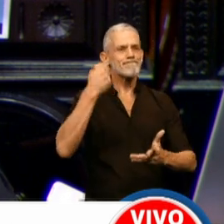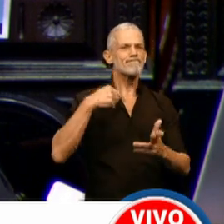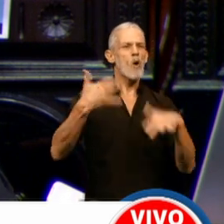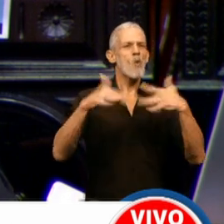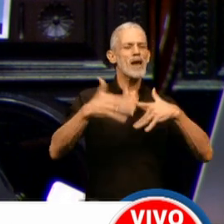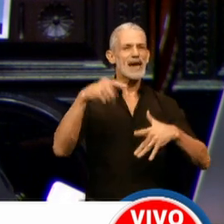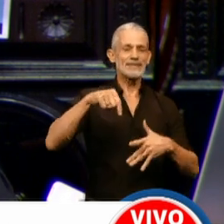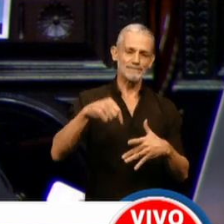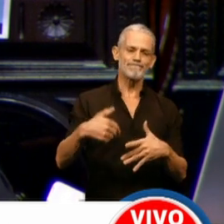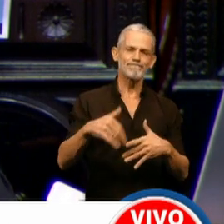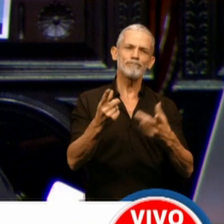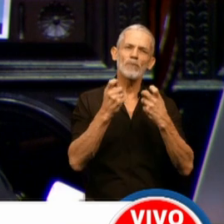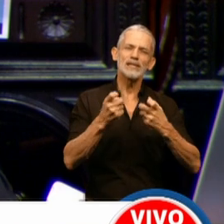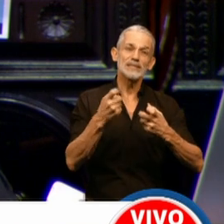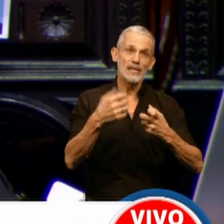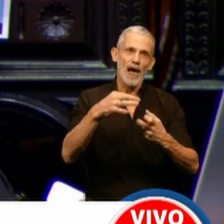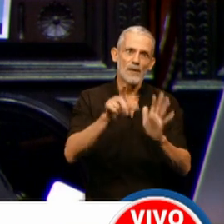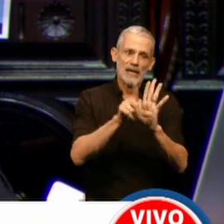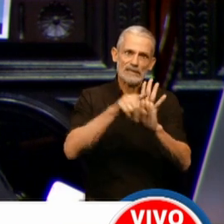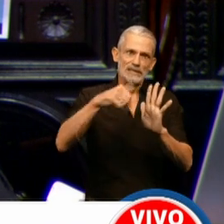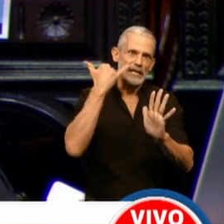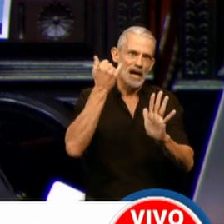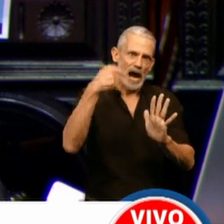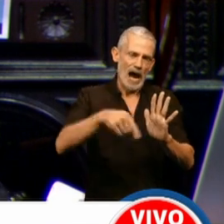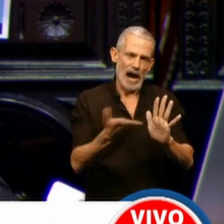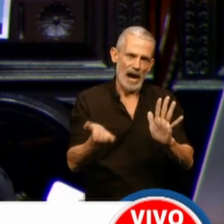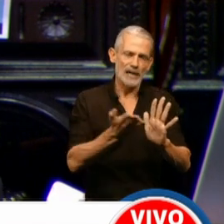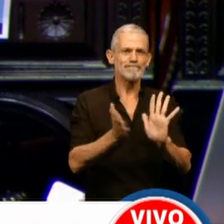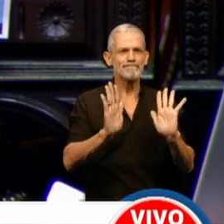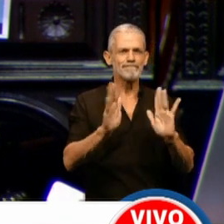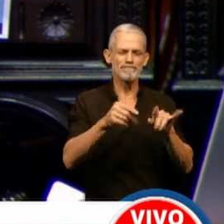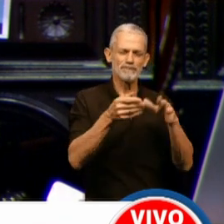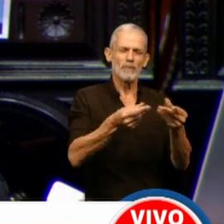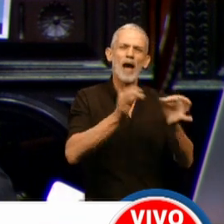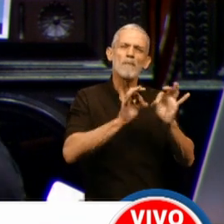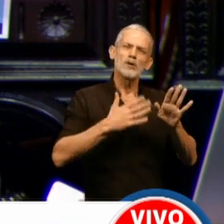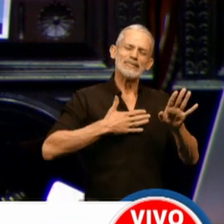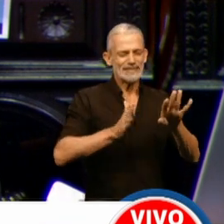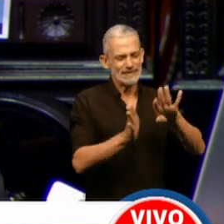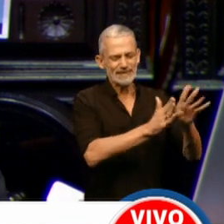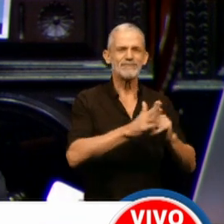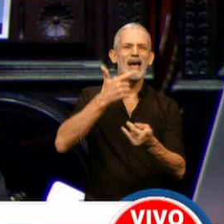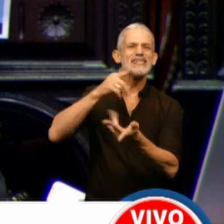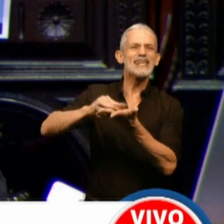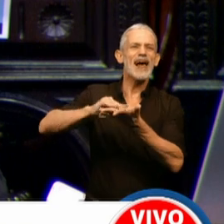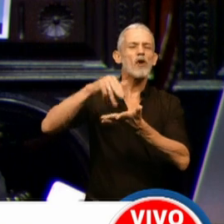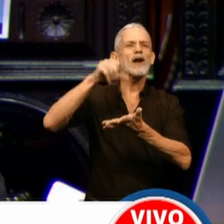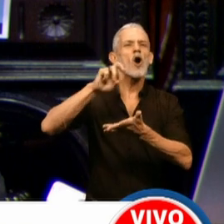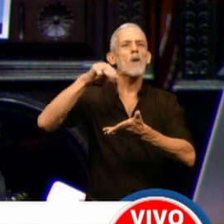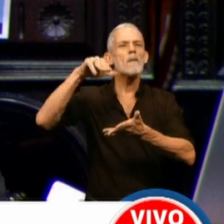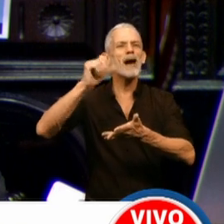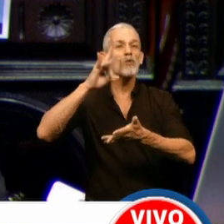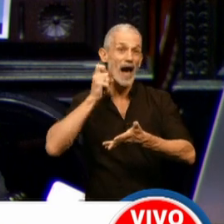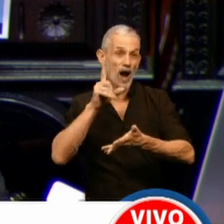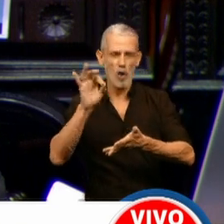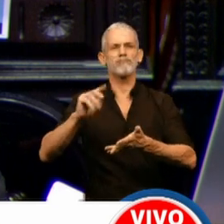que tenemos de que esto se convierta en ley nosotros acompañamos el proyecto de la senadora norma durango